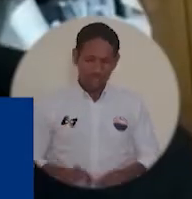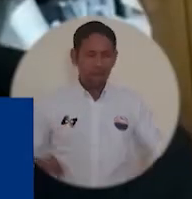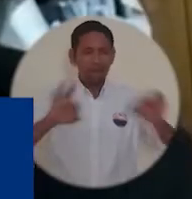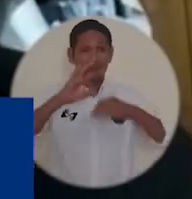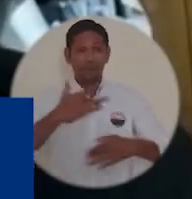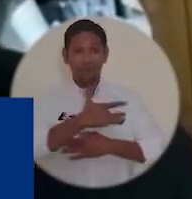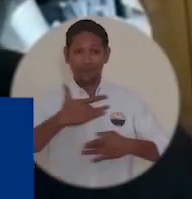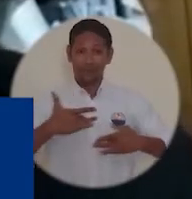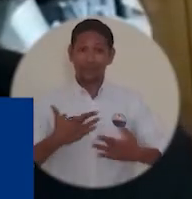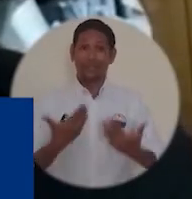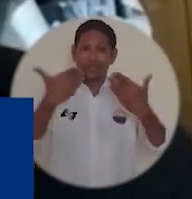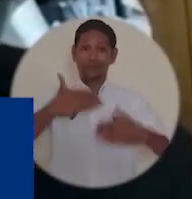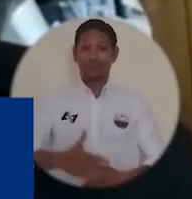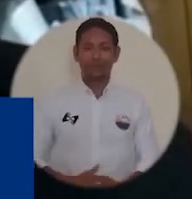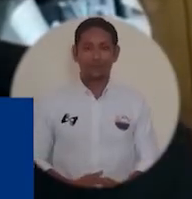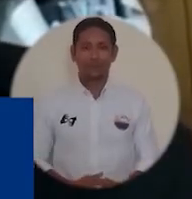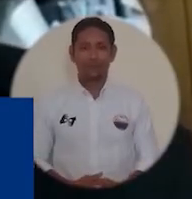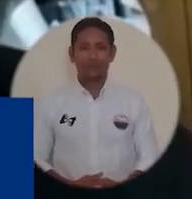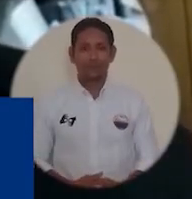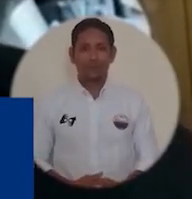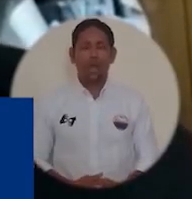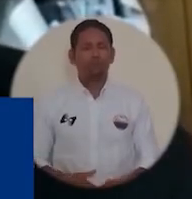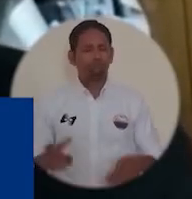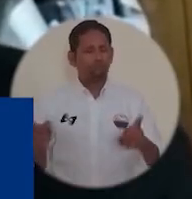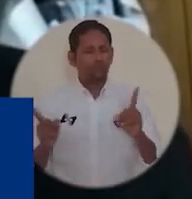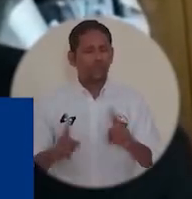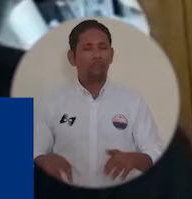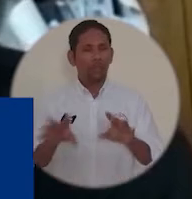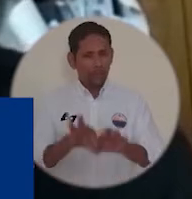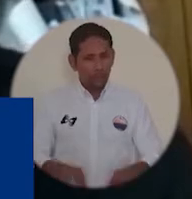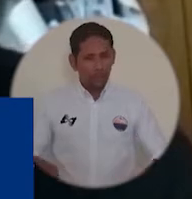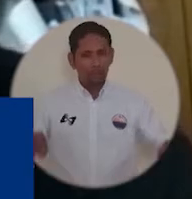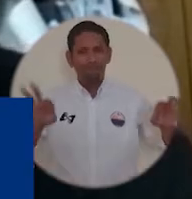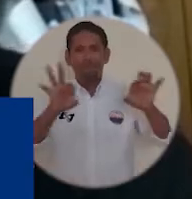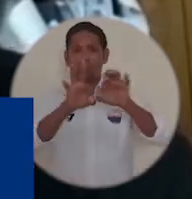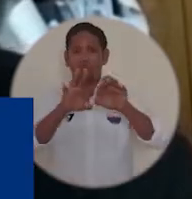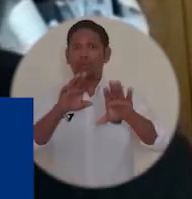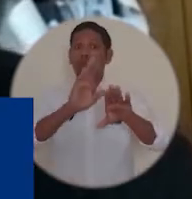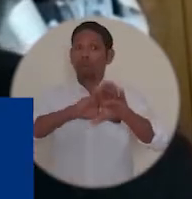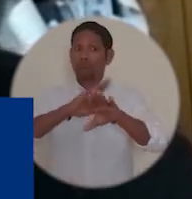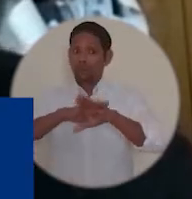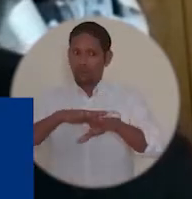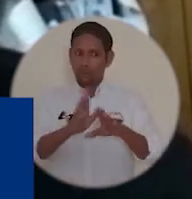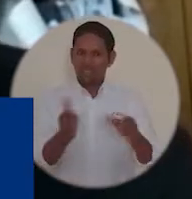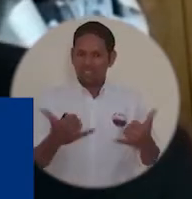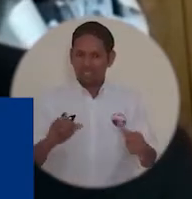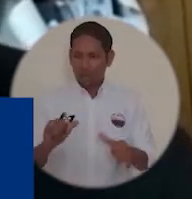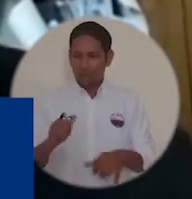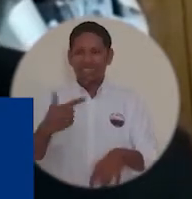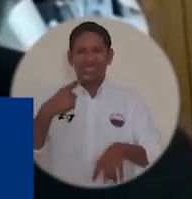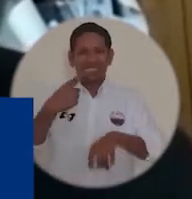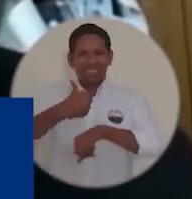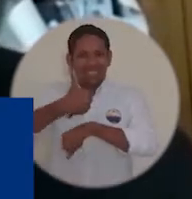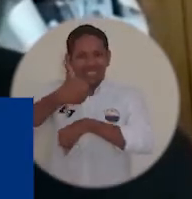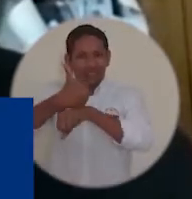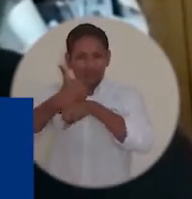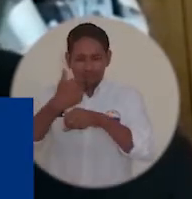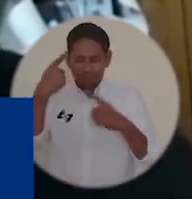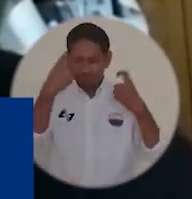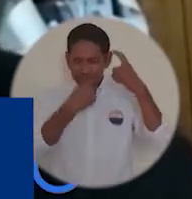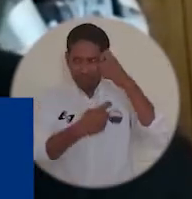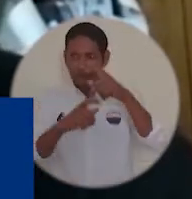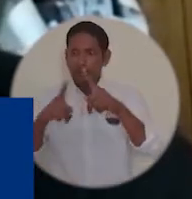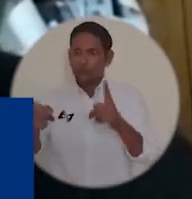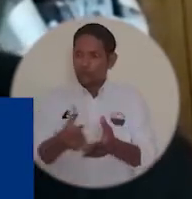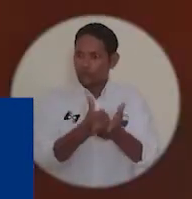que resaltar también el fondo para estudiantes que se ha propuesto desde la rectoría. Me parece muy importante, es